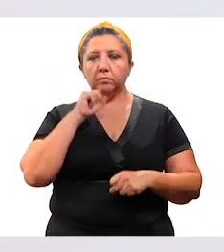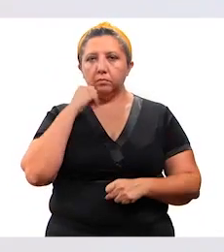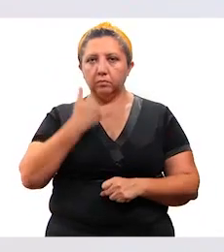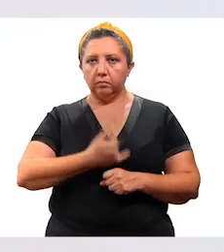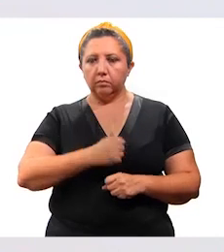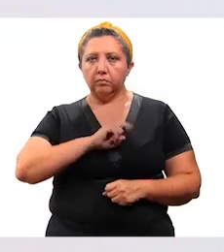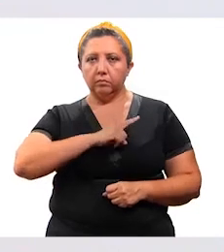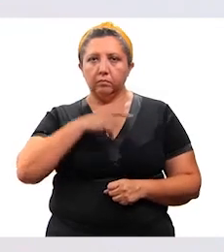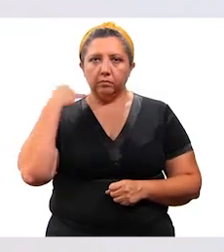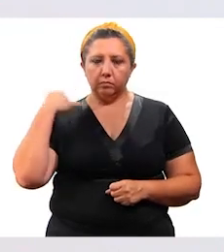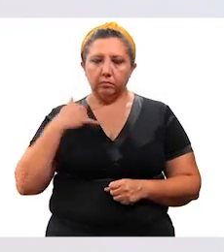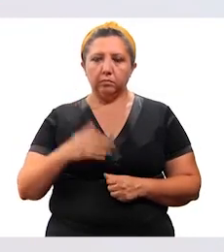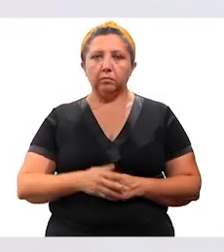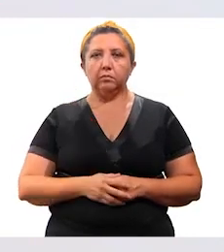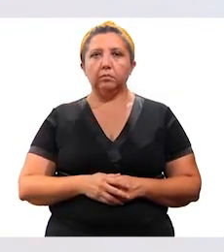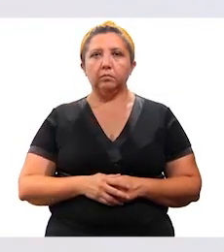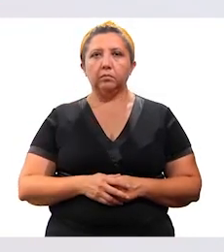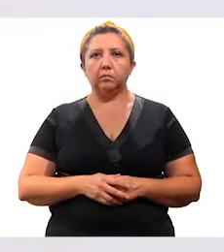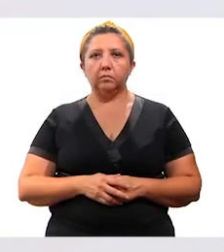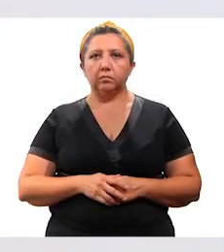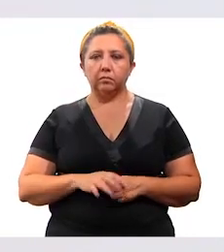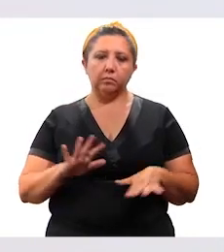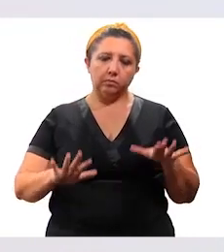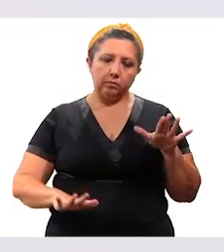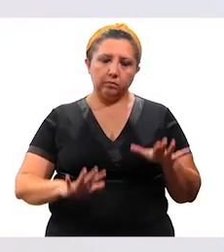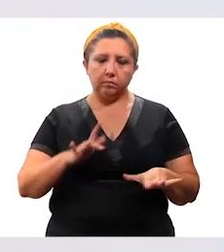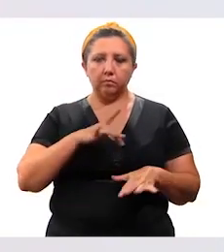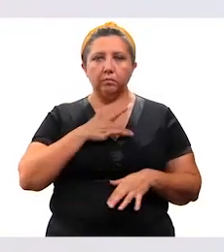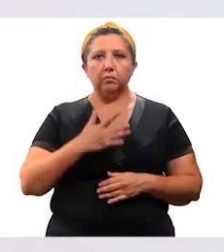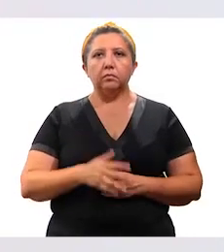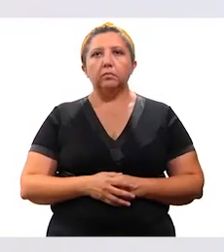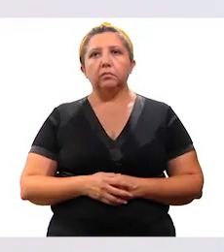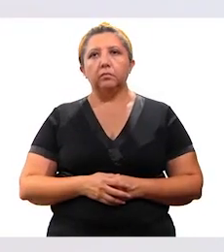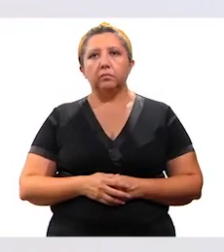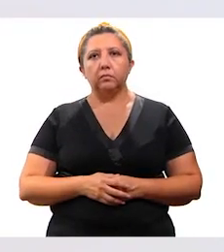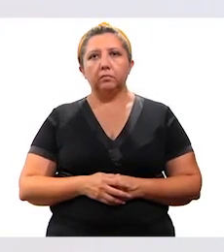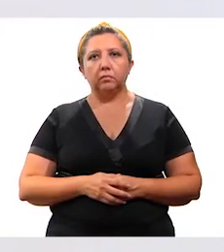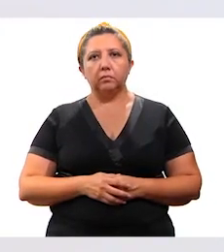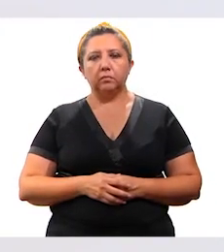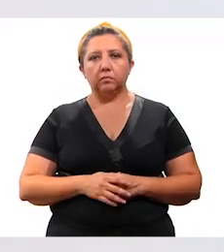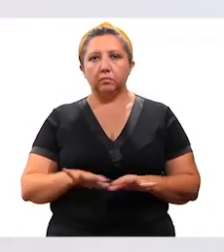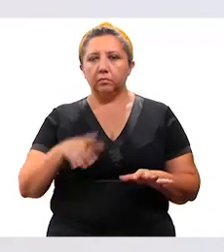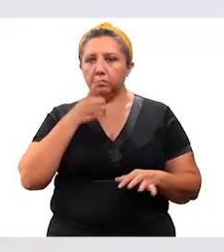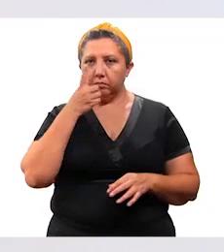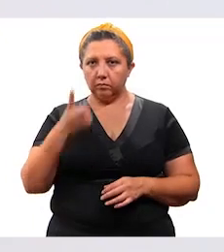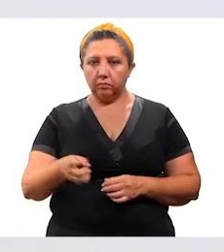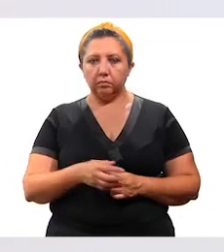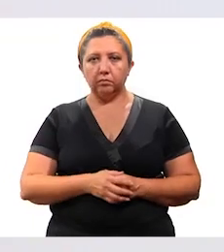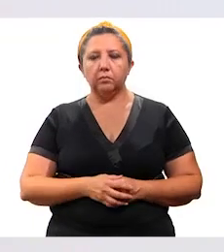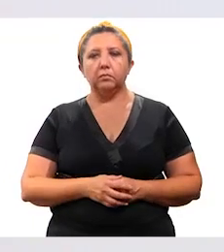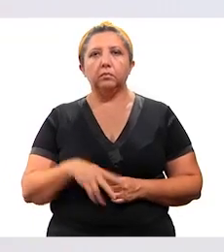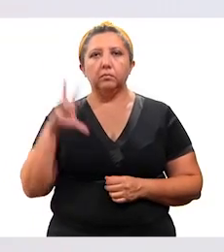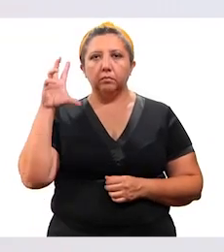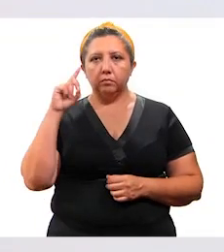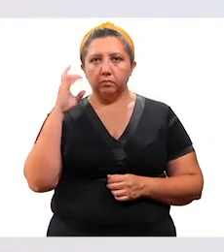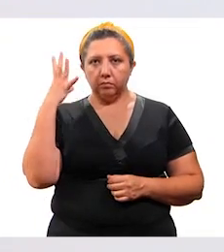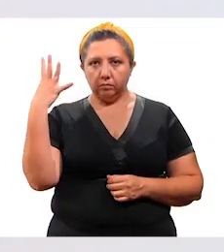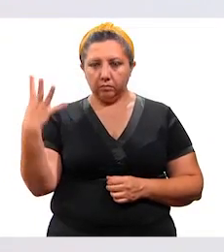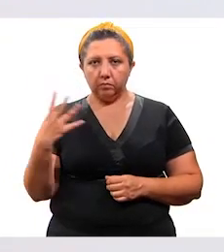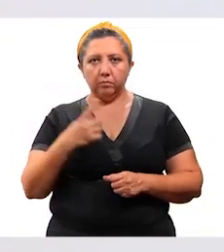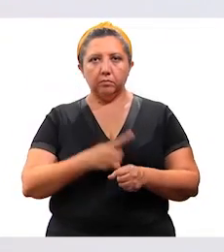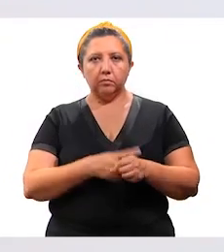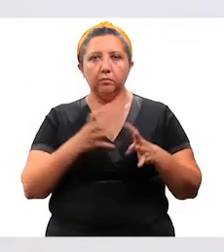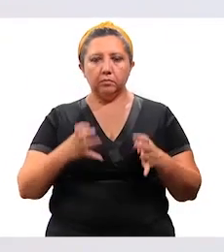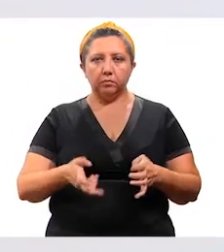personal médico de la Secretaría de Salud de Yucatán. Presentan síntomas leves. Como ya se mencionó, 34 de los